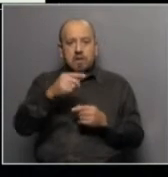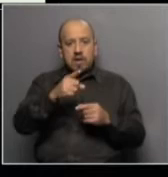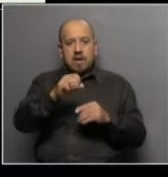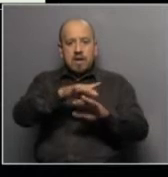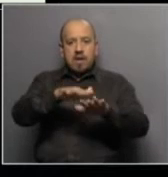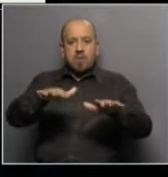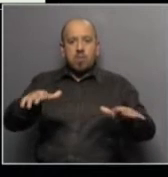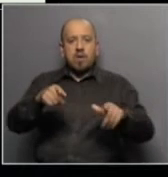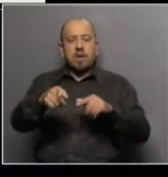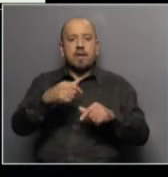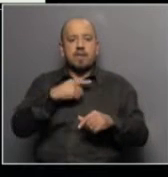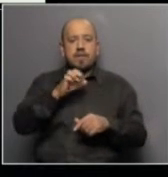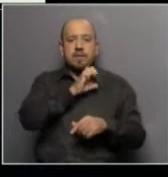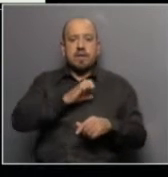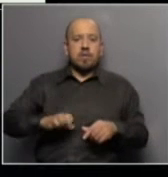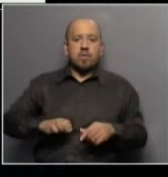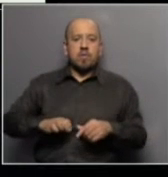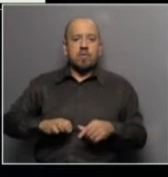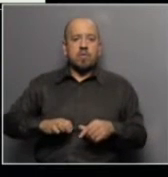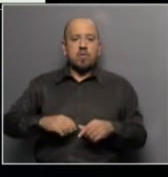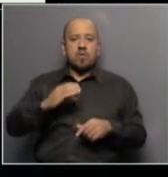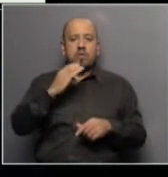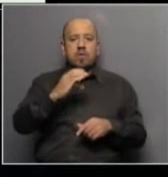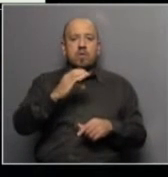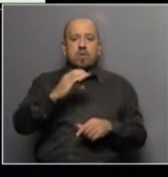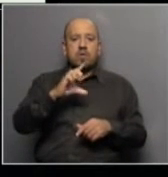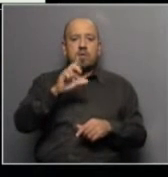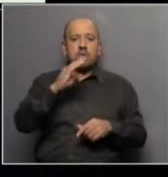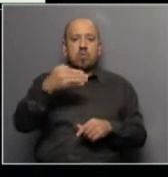Es del Estado. Club Naval puede correrse un poco.